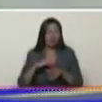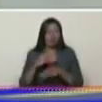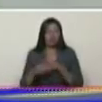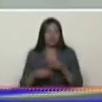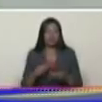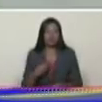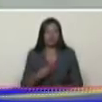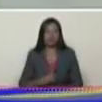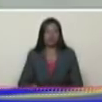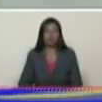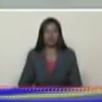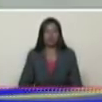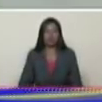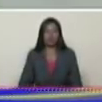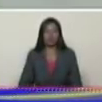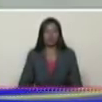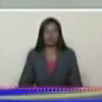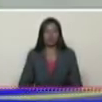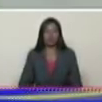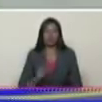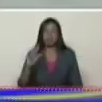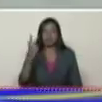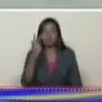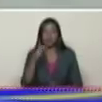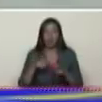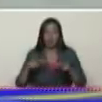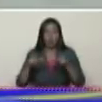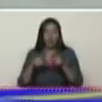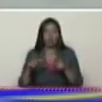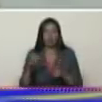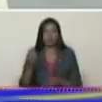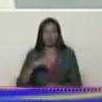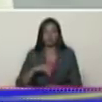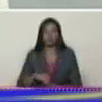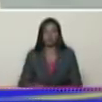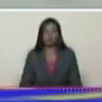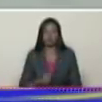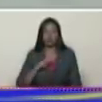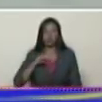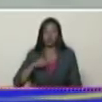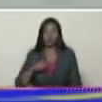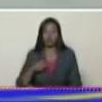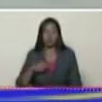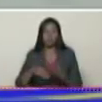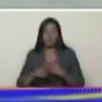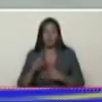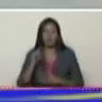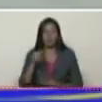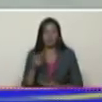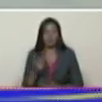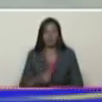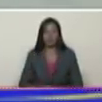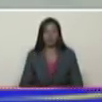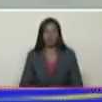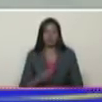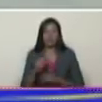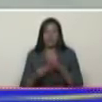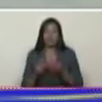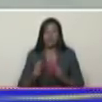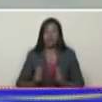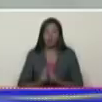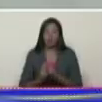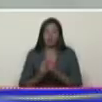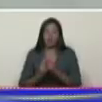el fenómeno. Y en tercer lugar, nosotros vamos a también a hacernos